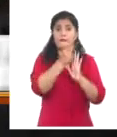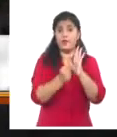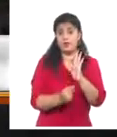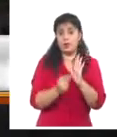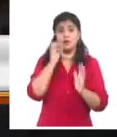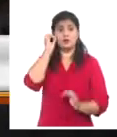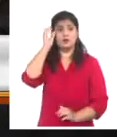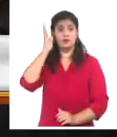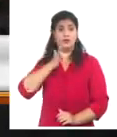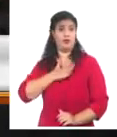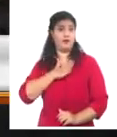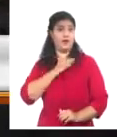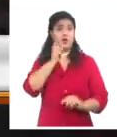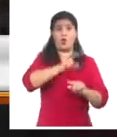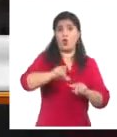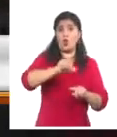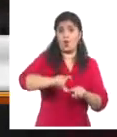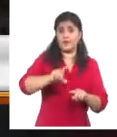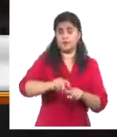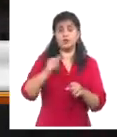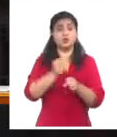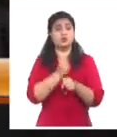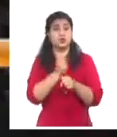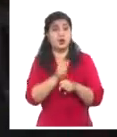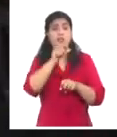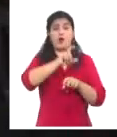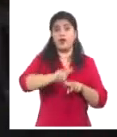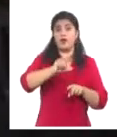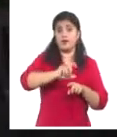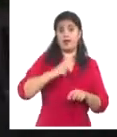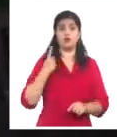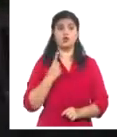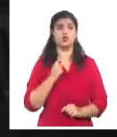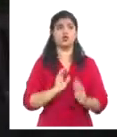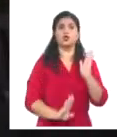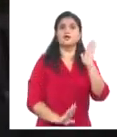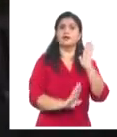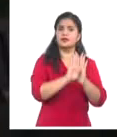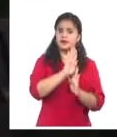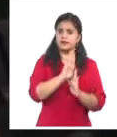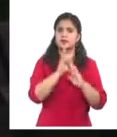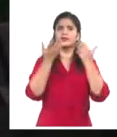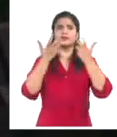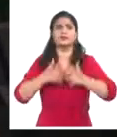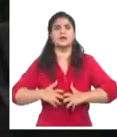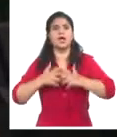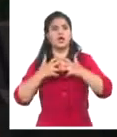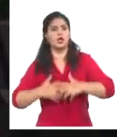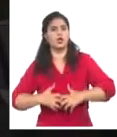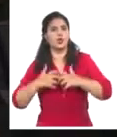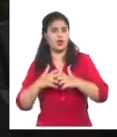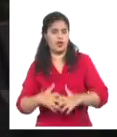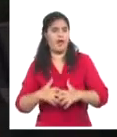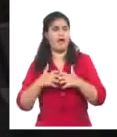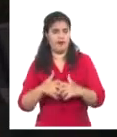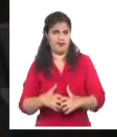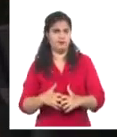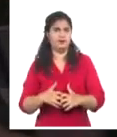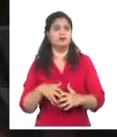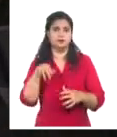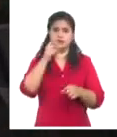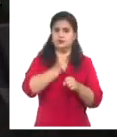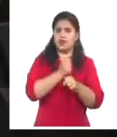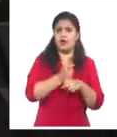a los productores agropecuarios, y en ese empeño estamos ahora en desarrollar la agricultura en grandes polos productivos que tributen